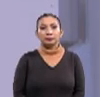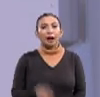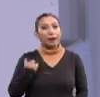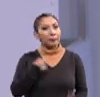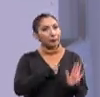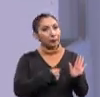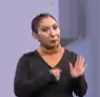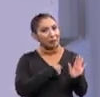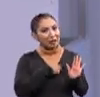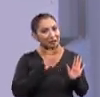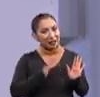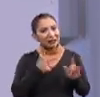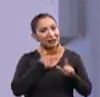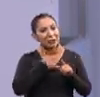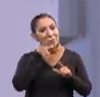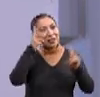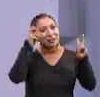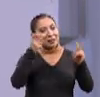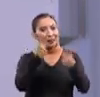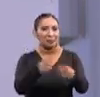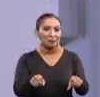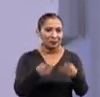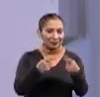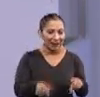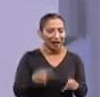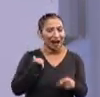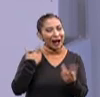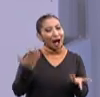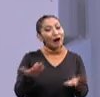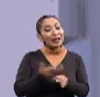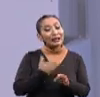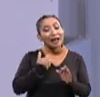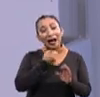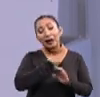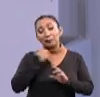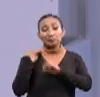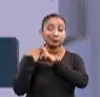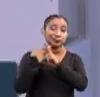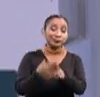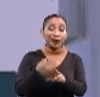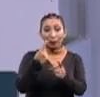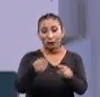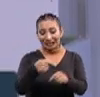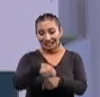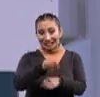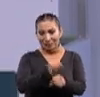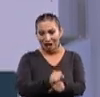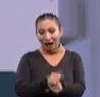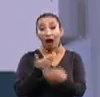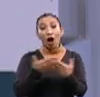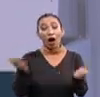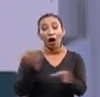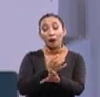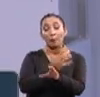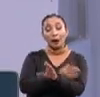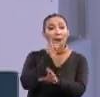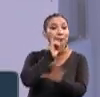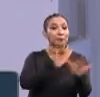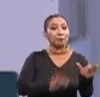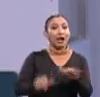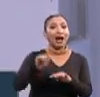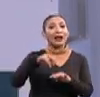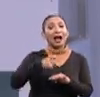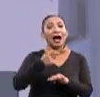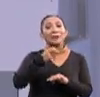Pues lo prometido es deuda, seguimos hablando de temas musicales, estamos celebrando a los músicos esta semana. Y bueno, ahora nos acompaña la pianista